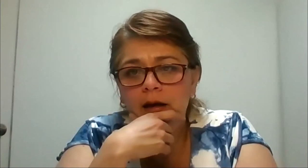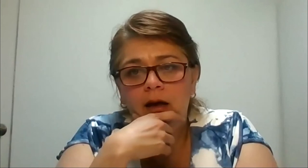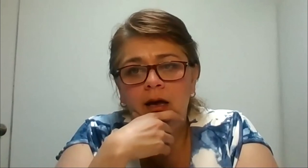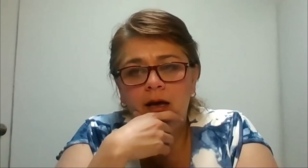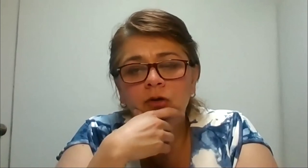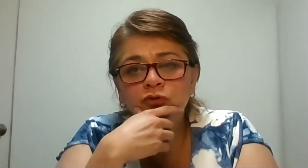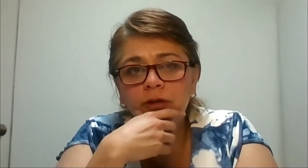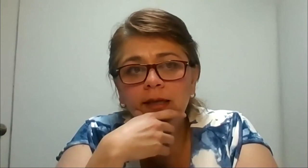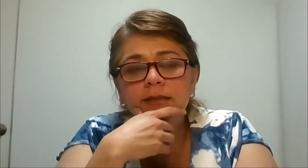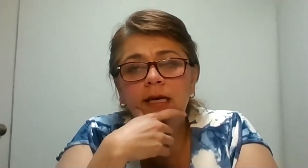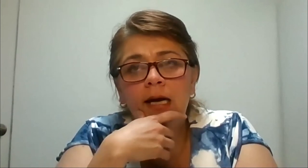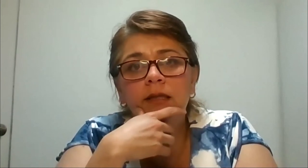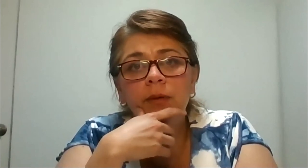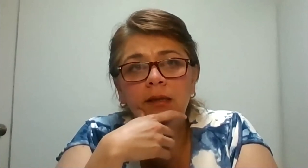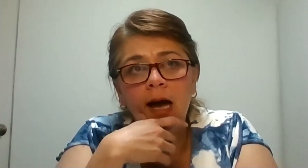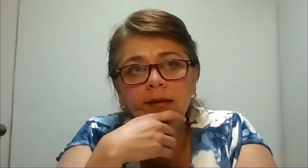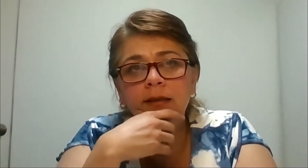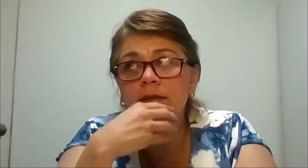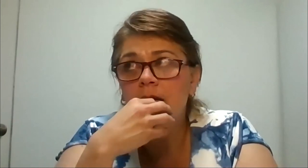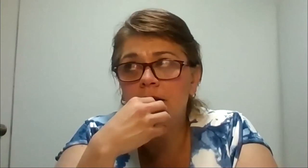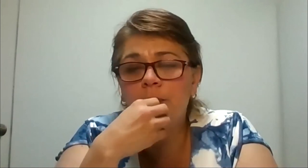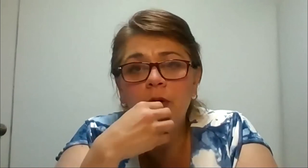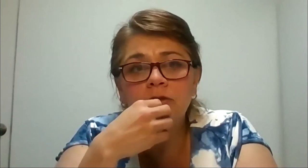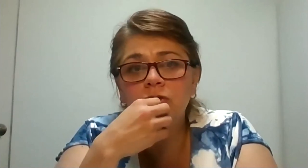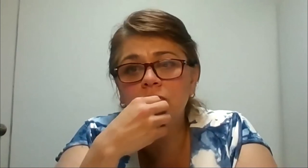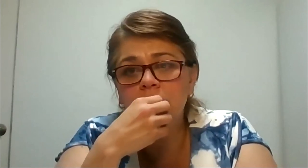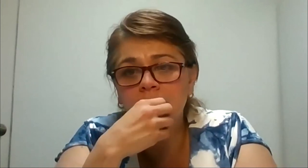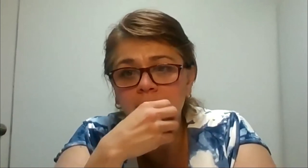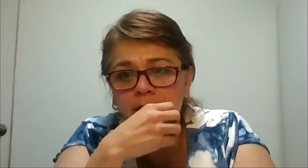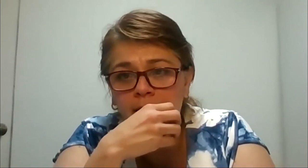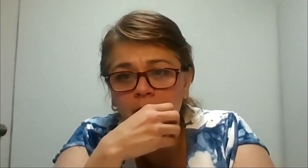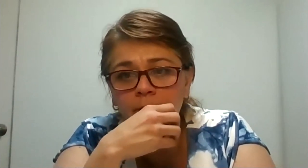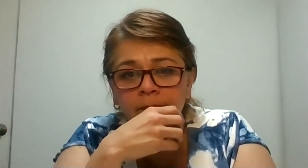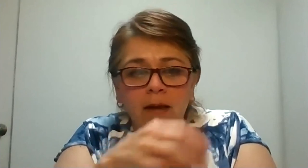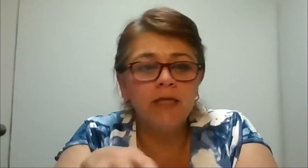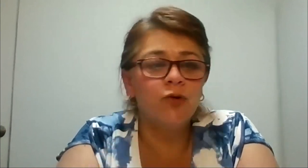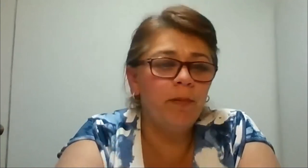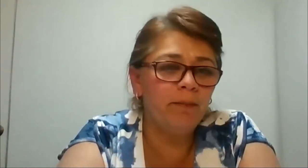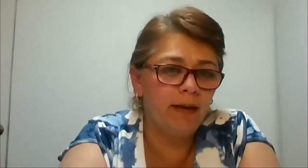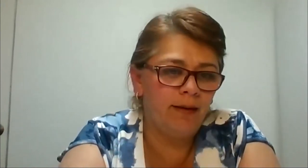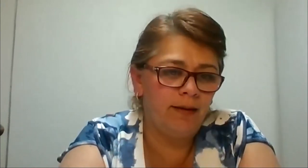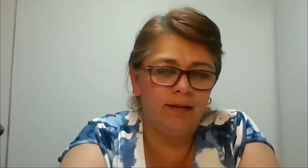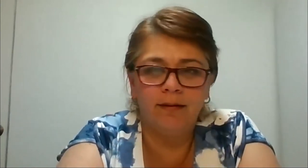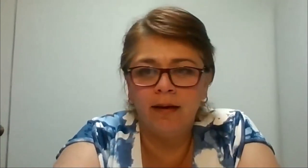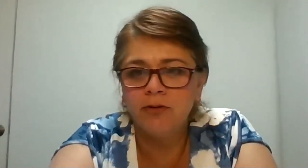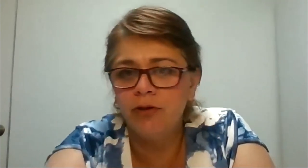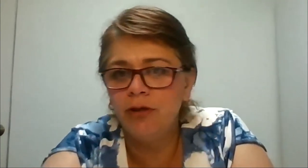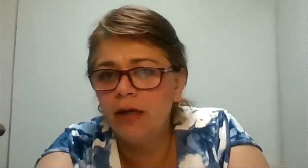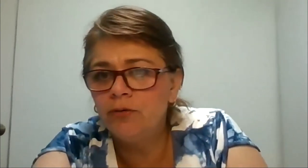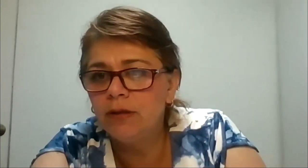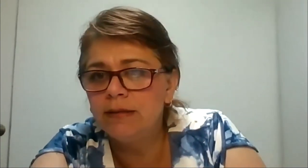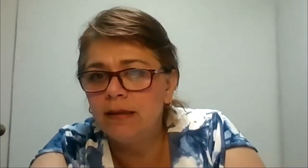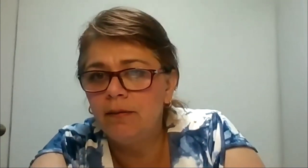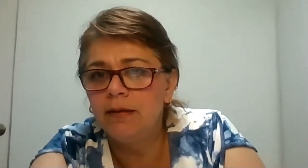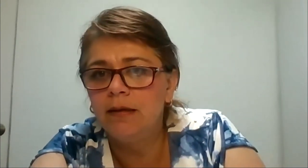fuga en ustedes de actividades, de puestos, etc. Disculpen el sonido